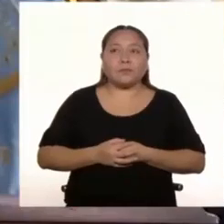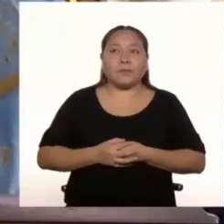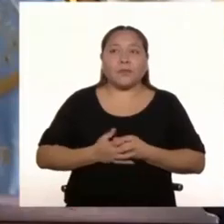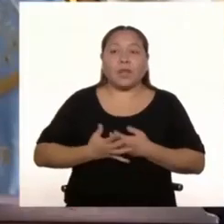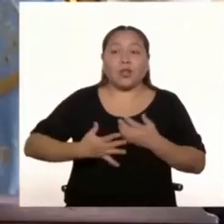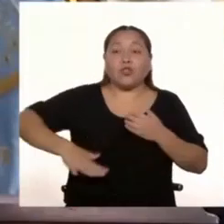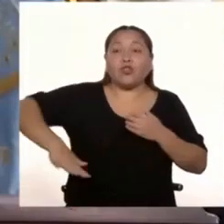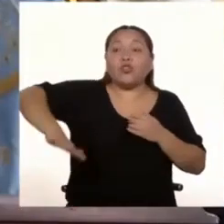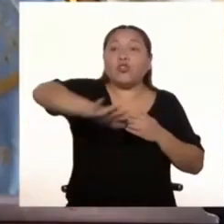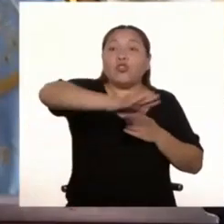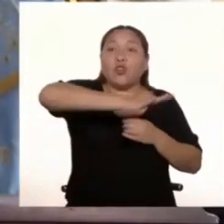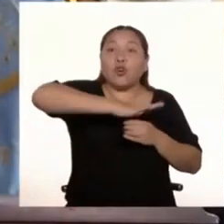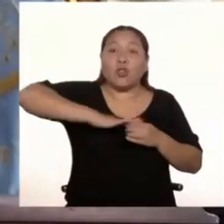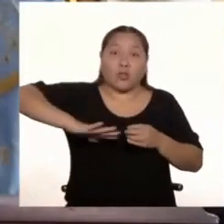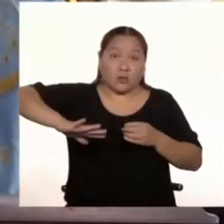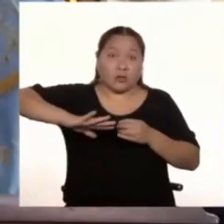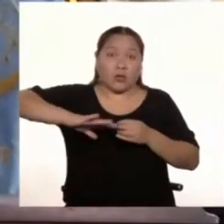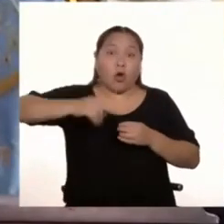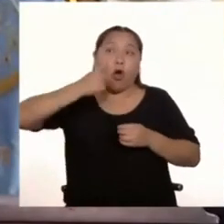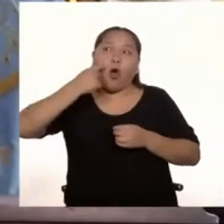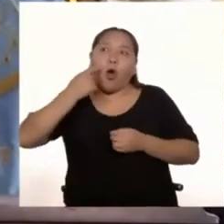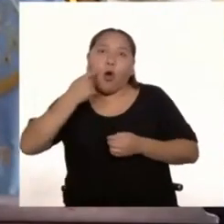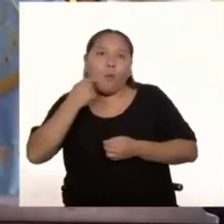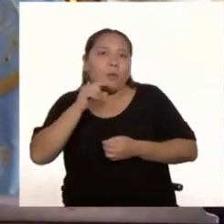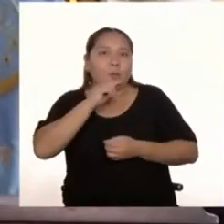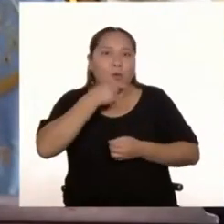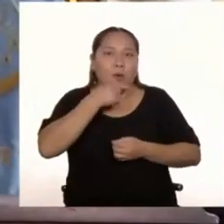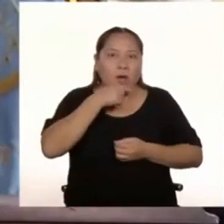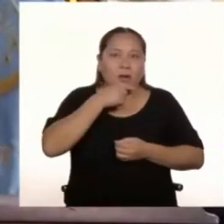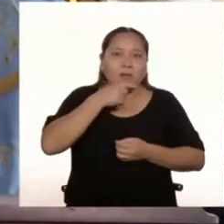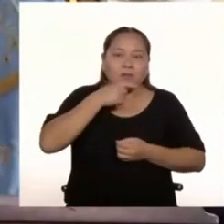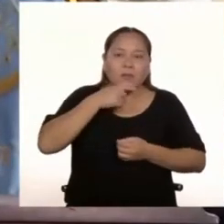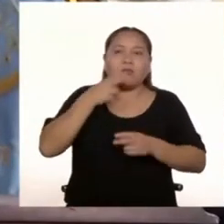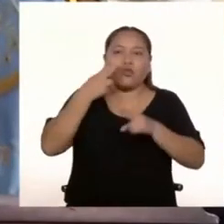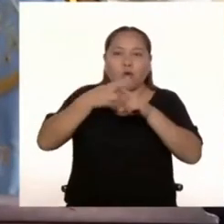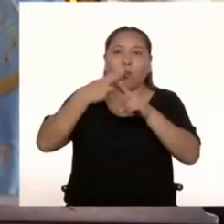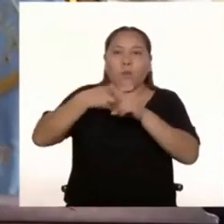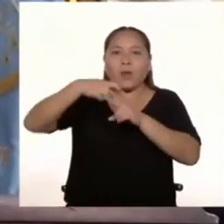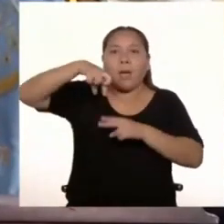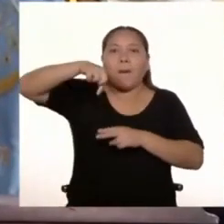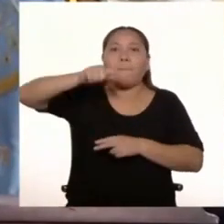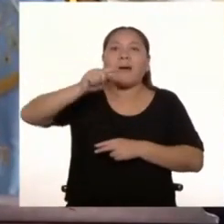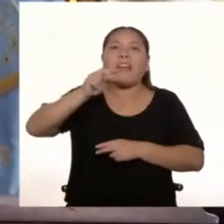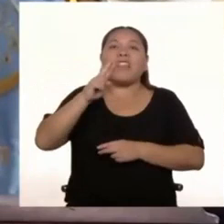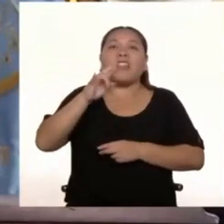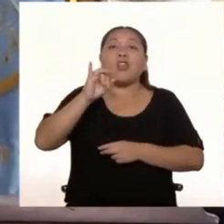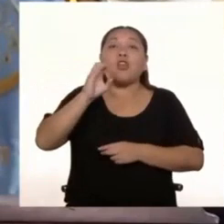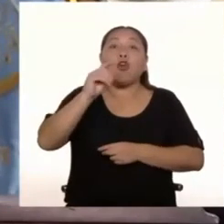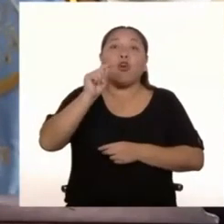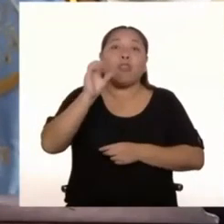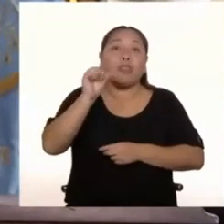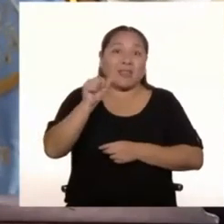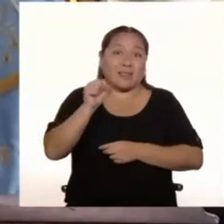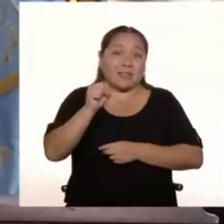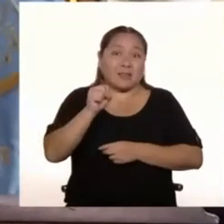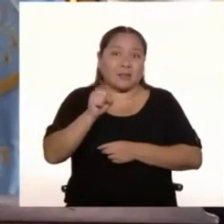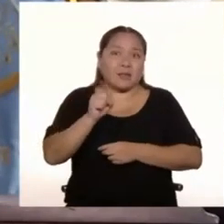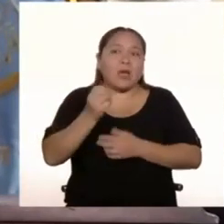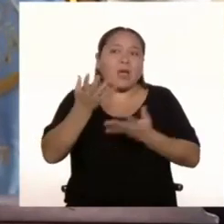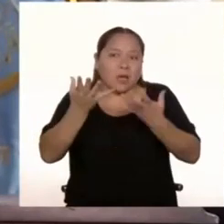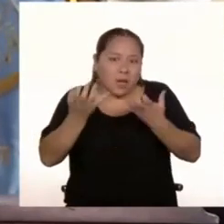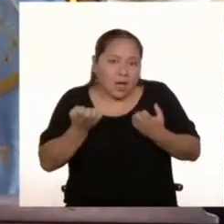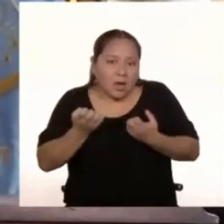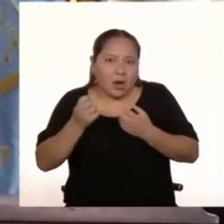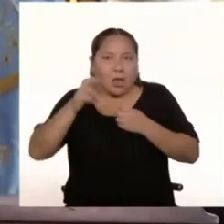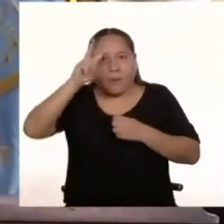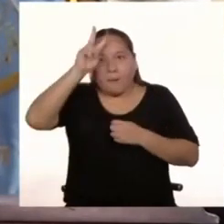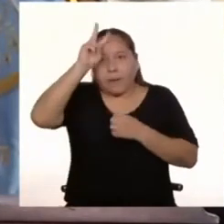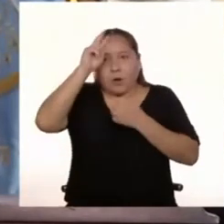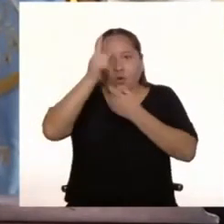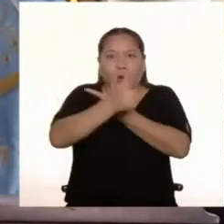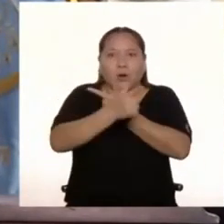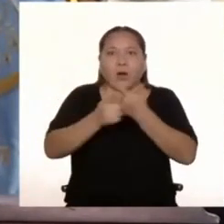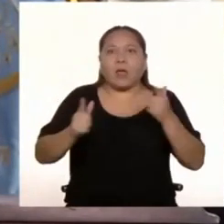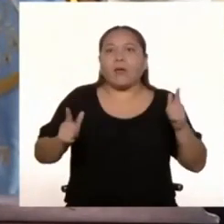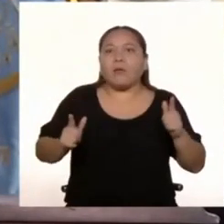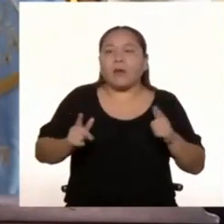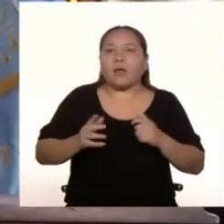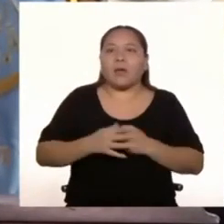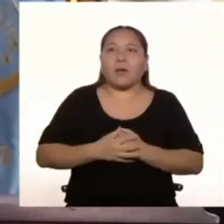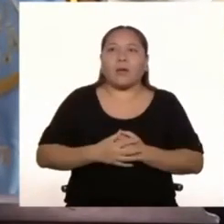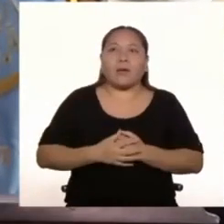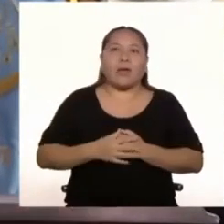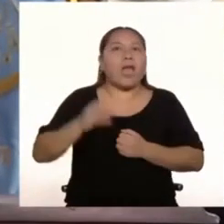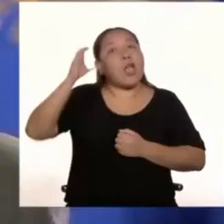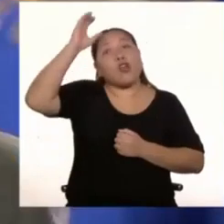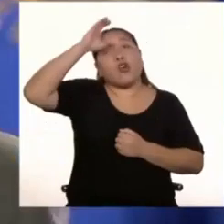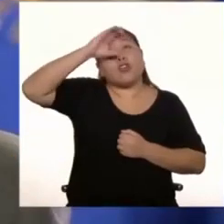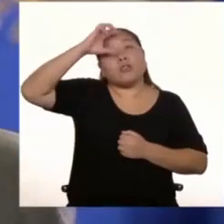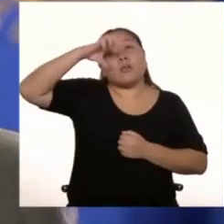Todas, hombres y mujeres, son patriotas. Quieren a su Perú libre. De repente el concepto de patria, como dije antes, no es el